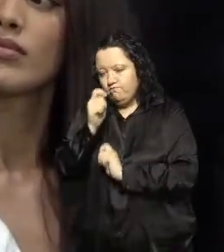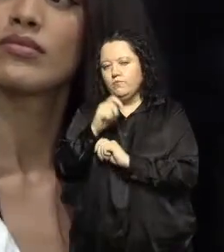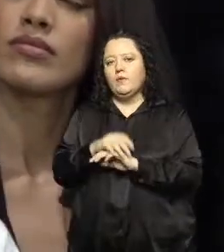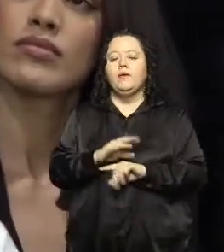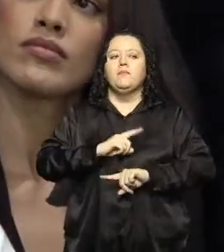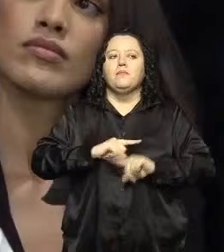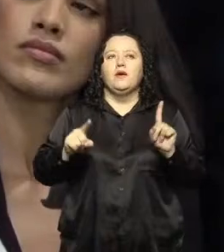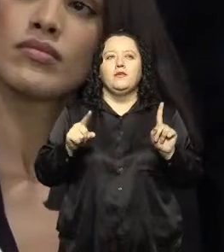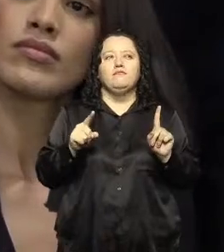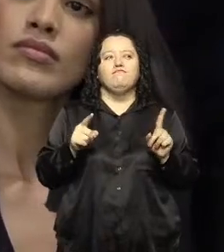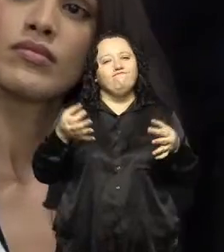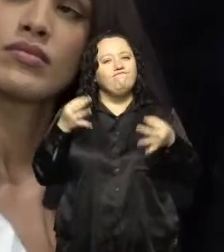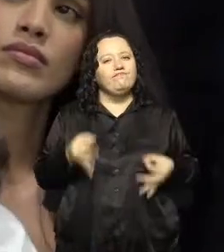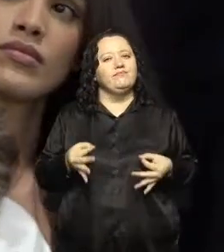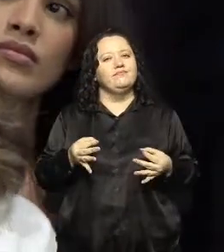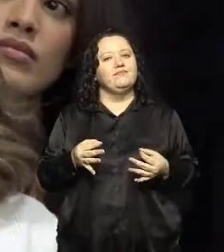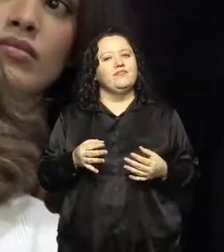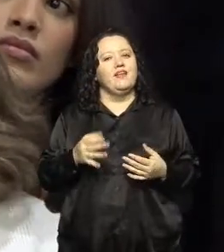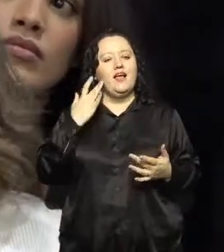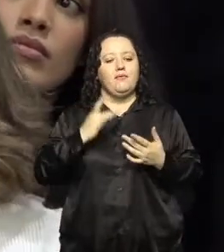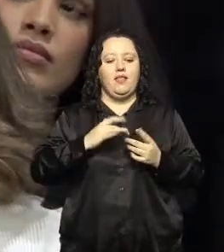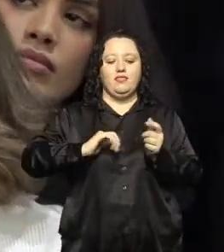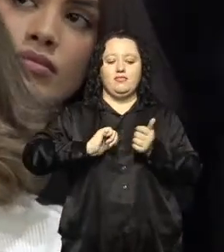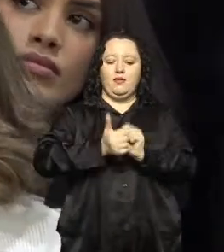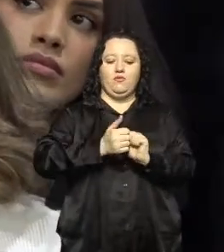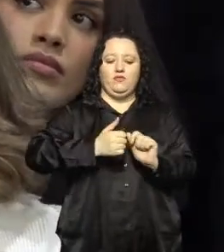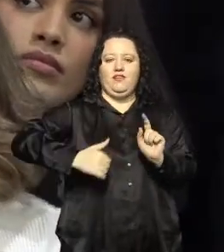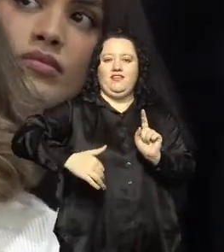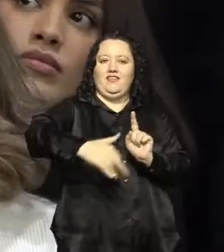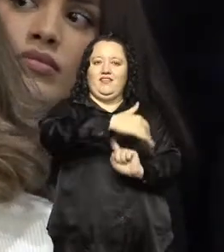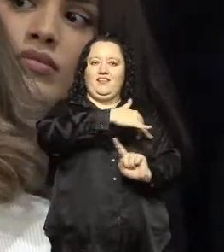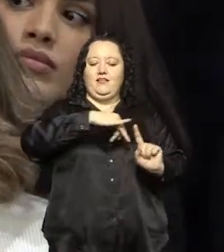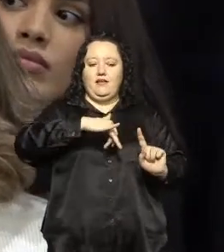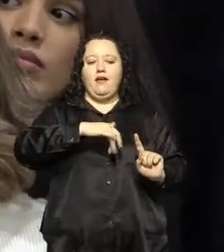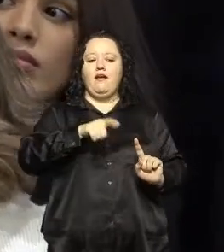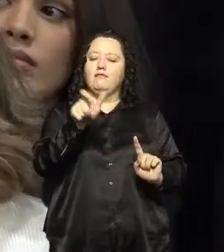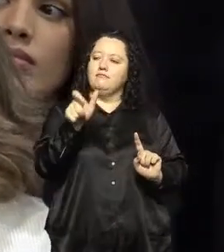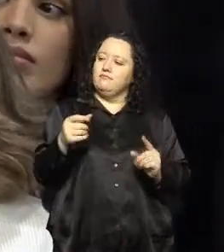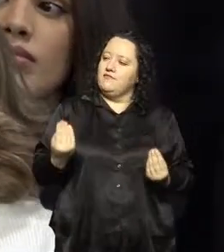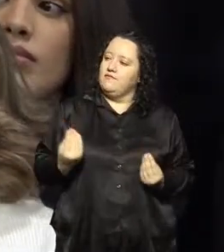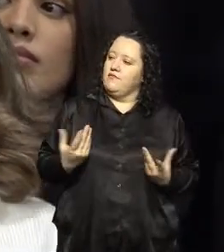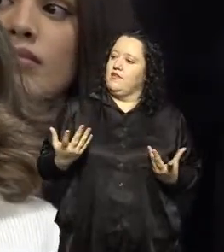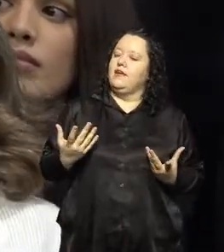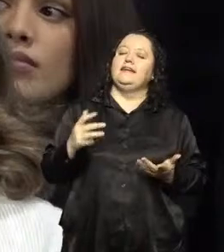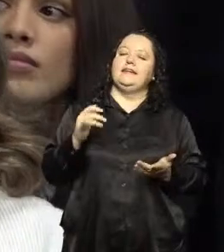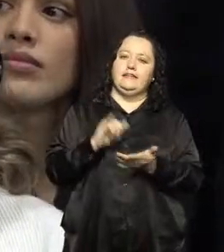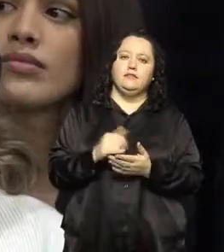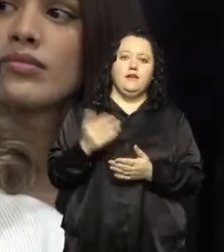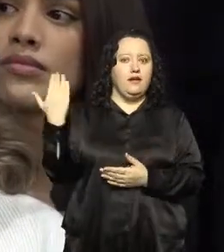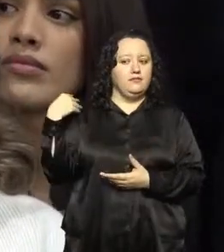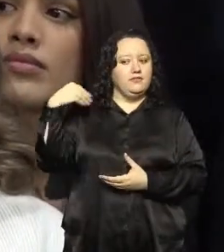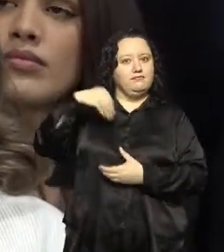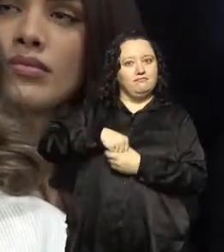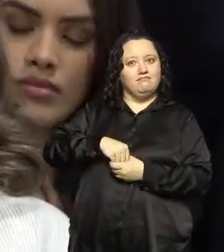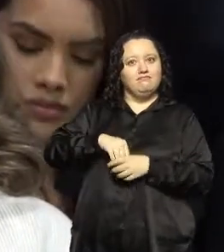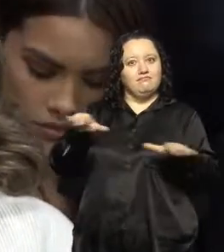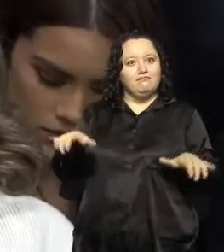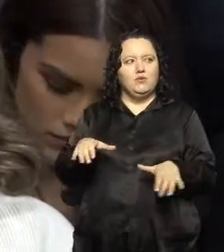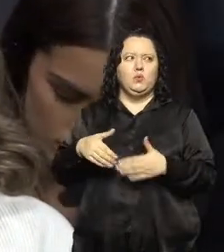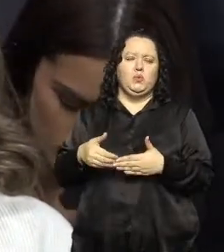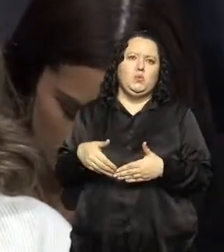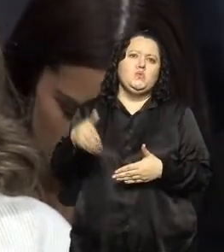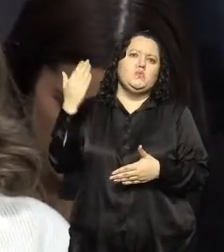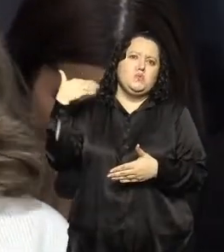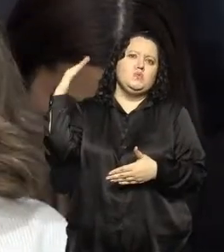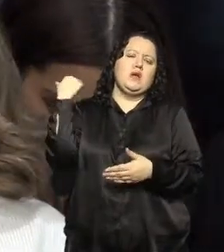no haya mejor manera de ver todo lo que envuelve el deporte que celebrando su vida. Él estuvo aquí en esta ceremonia ya hace